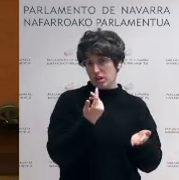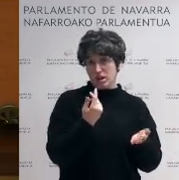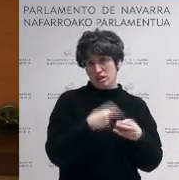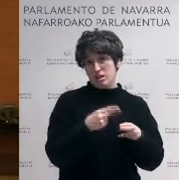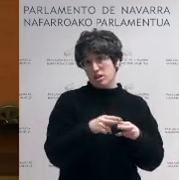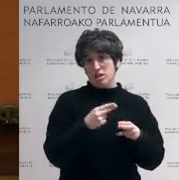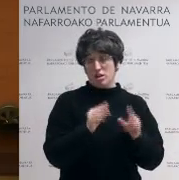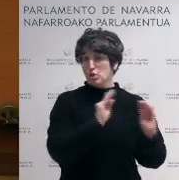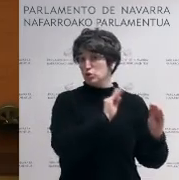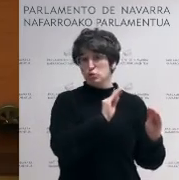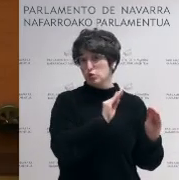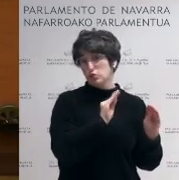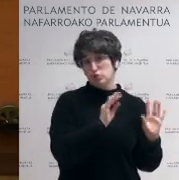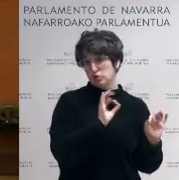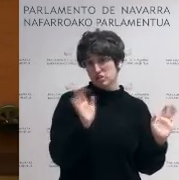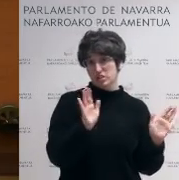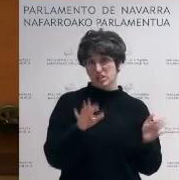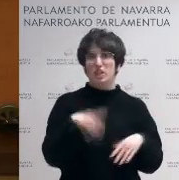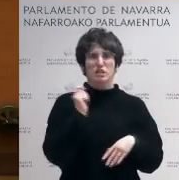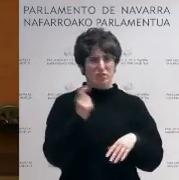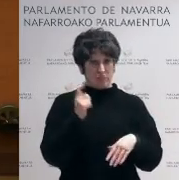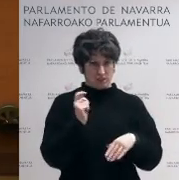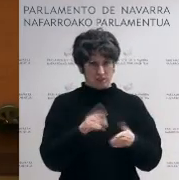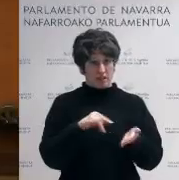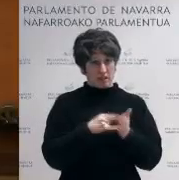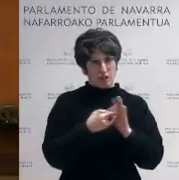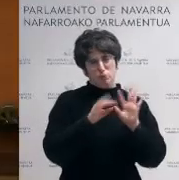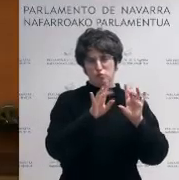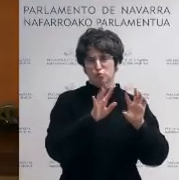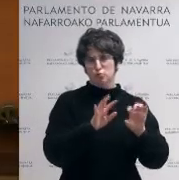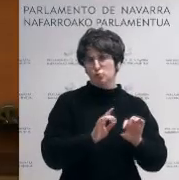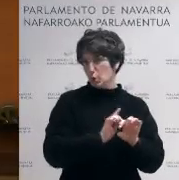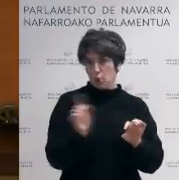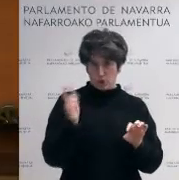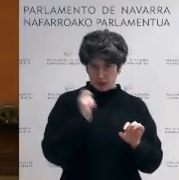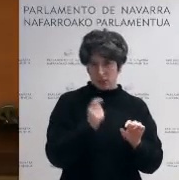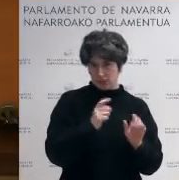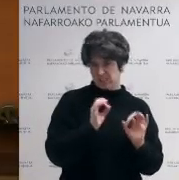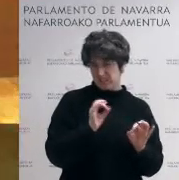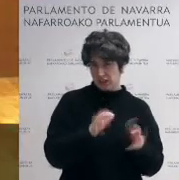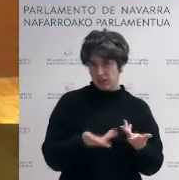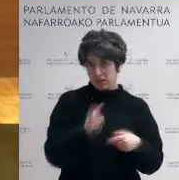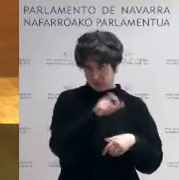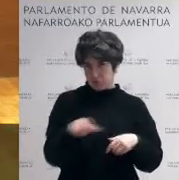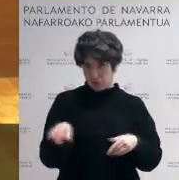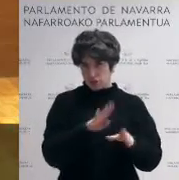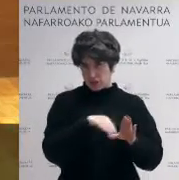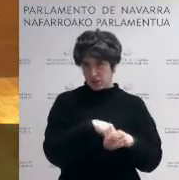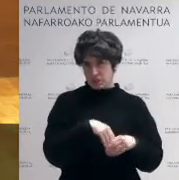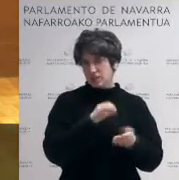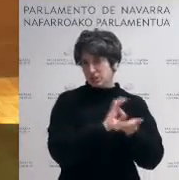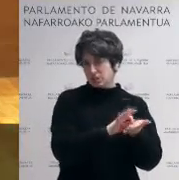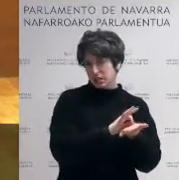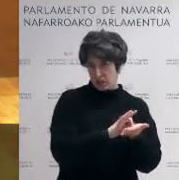no lo redactan técnicos, no. Lo redactan cargos políticos designados a dedo que están a servicios del Gobierno. Sí, señora Zorri, sí.